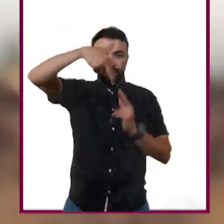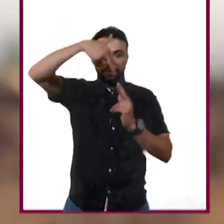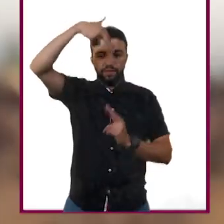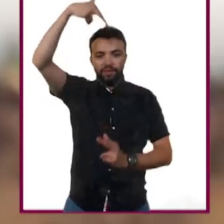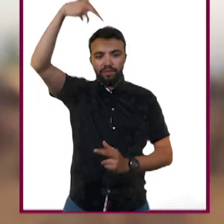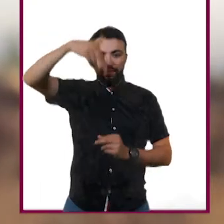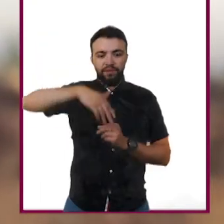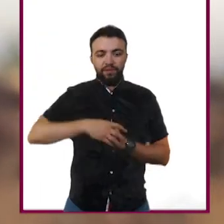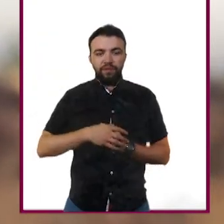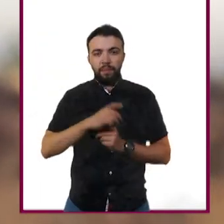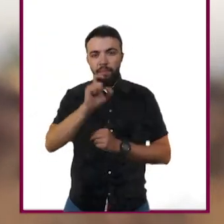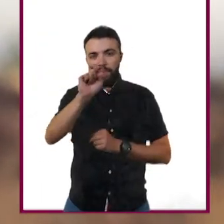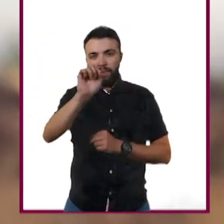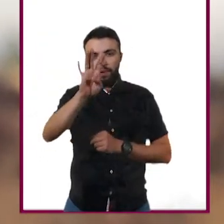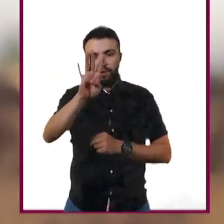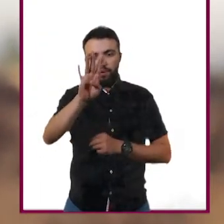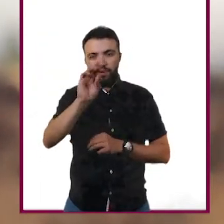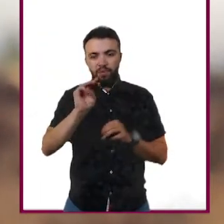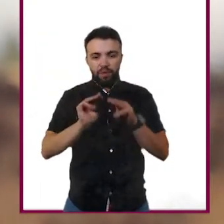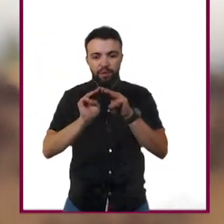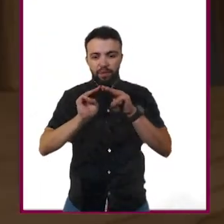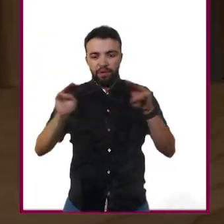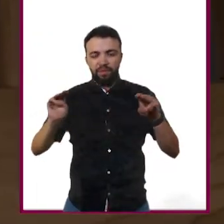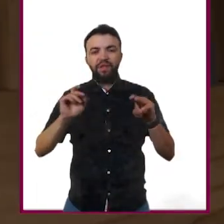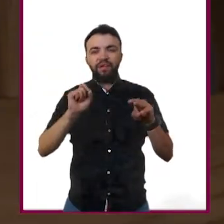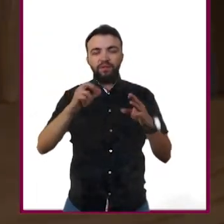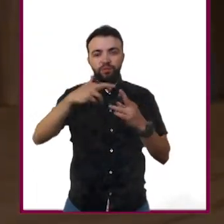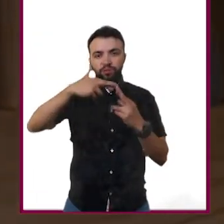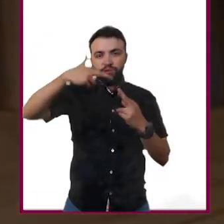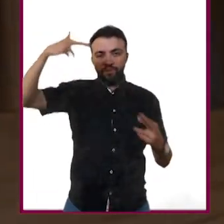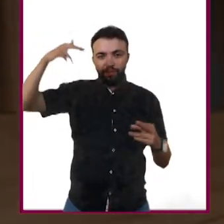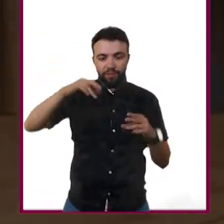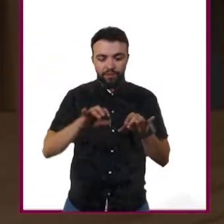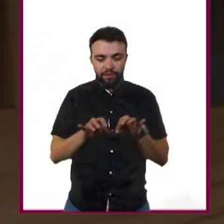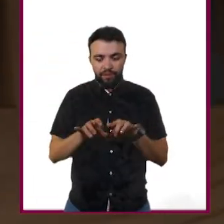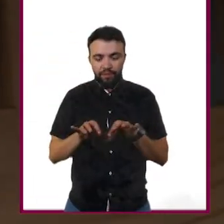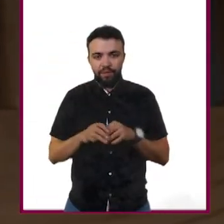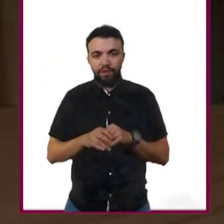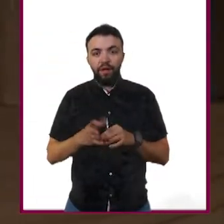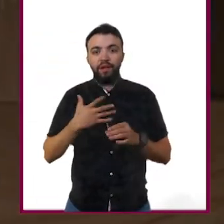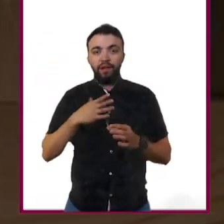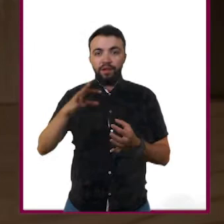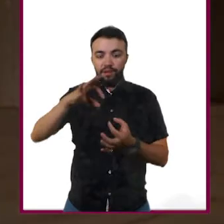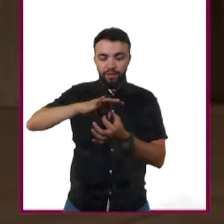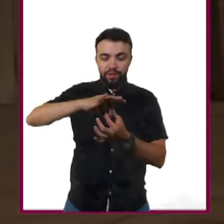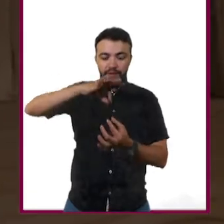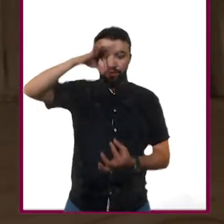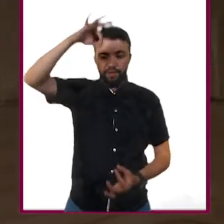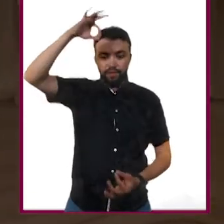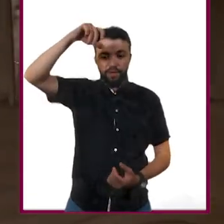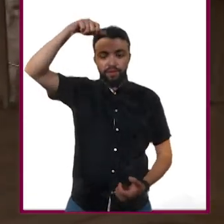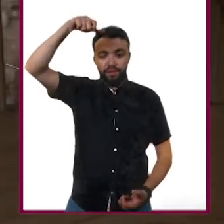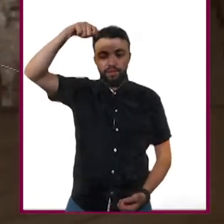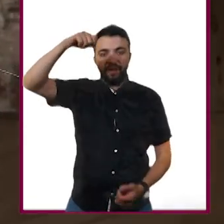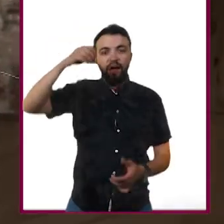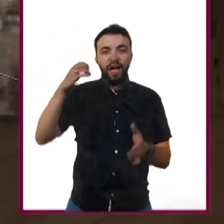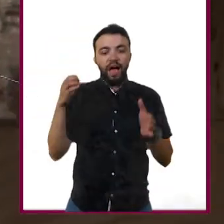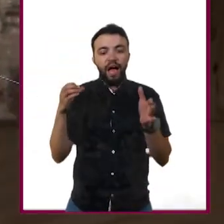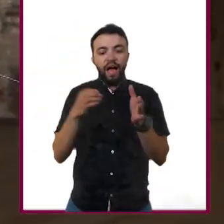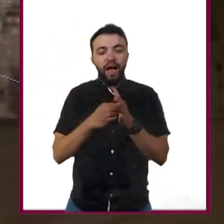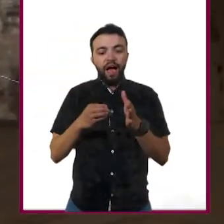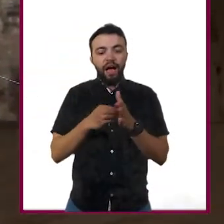12 cuerdas de 24 metros de largo, son cuerdas de piano, que están ancladas a una caja de resonancia